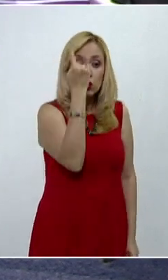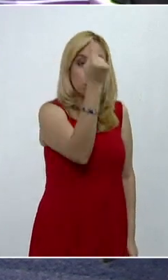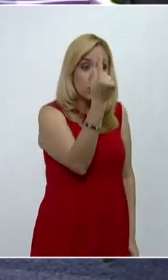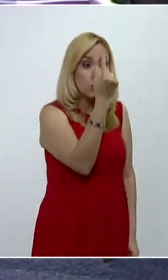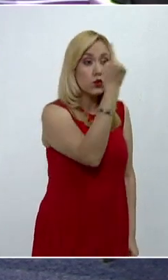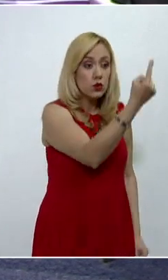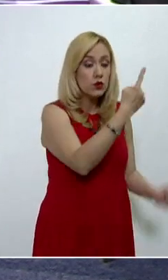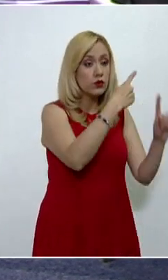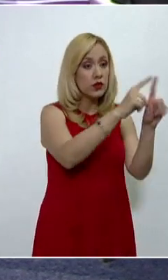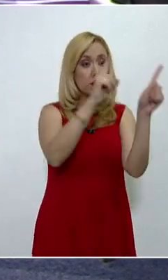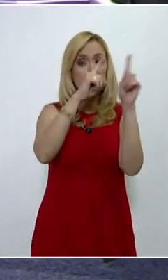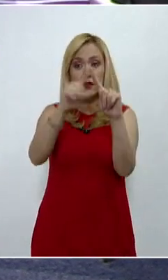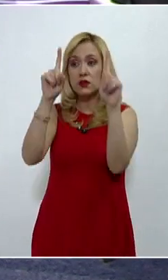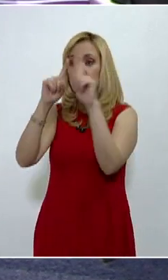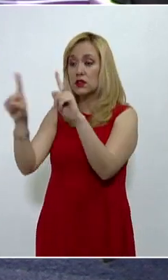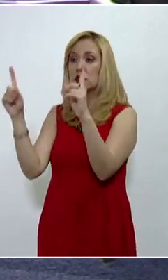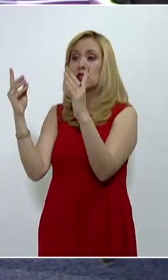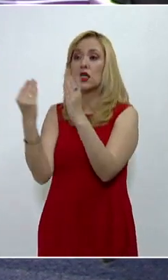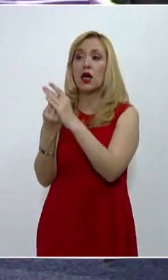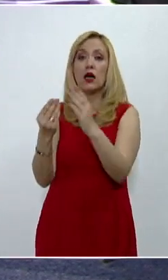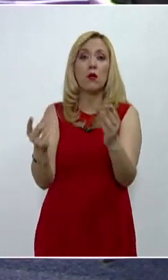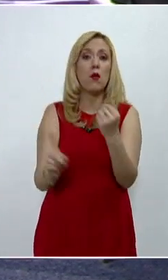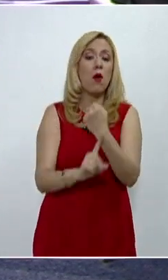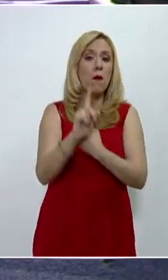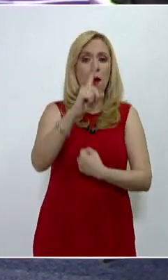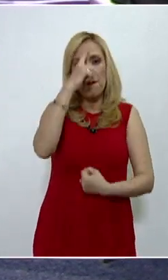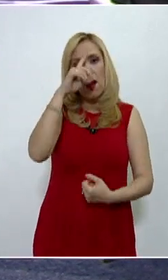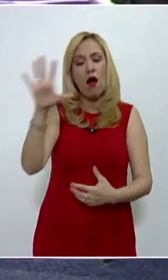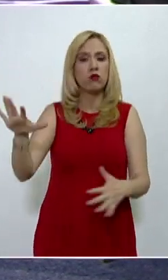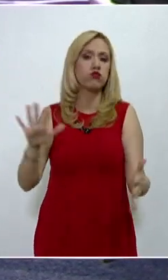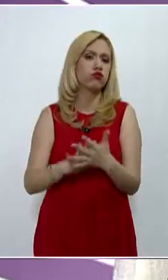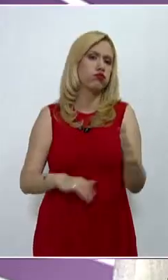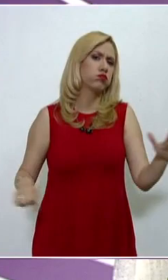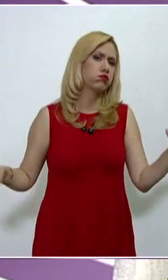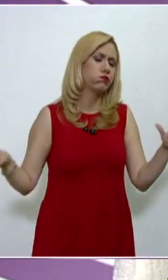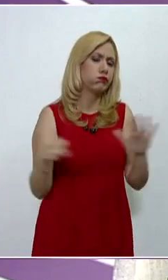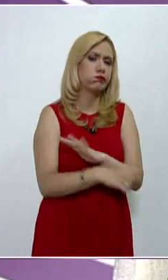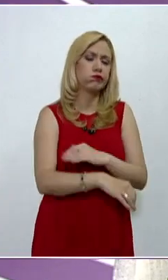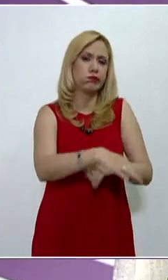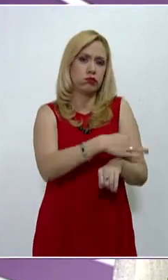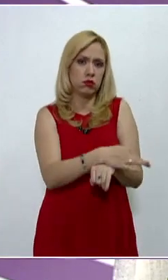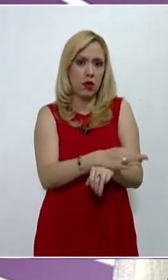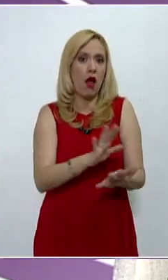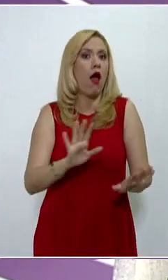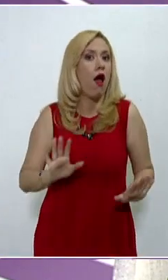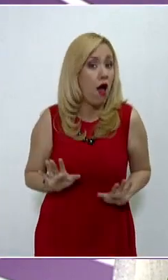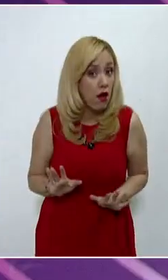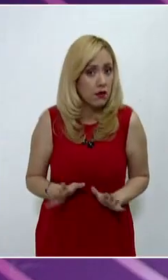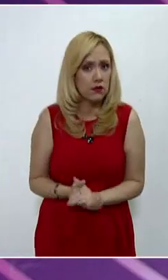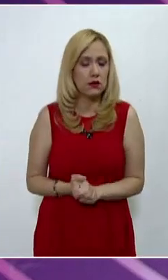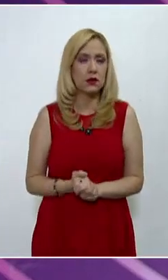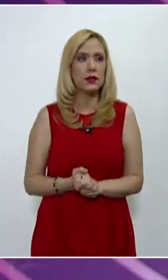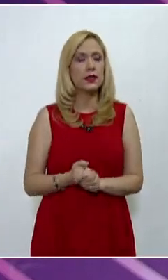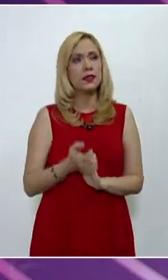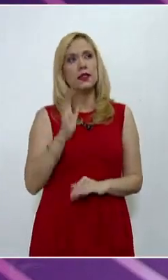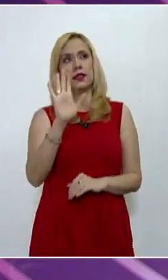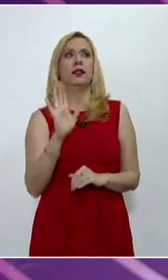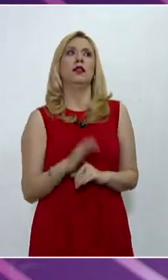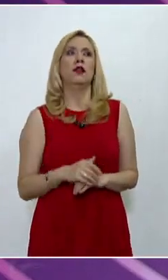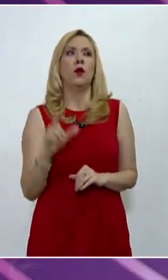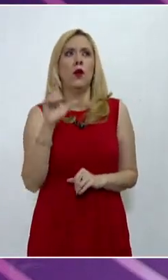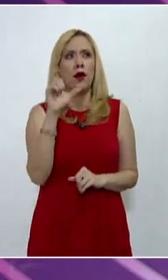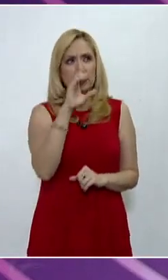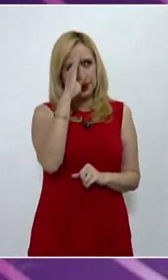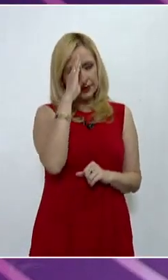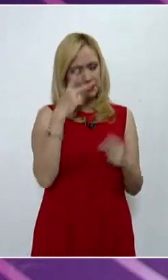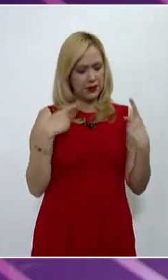de la medida cautelar. Yo creo que quisiera agregar un dato. Cuando se cuestiona que si por qué las